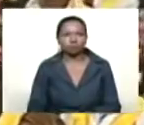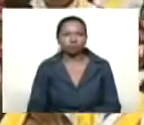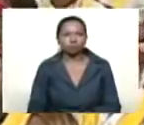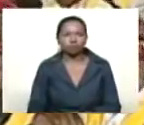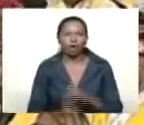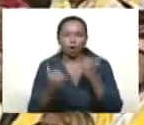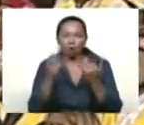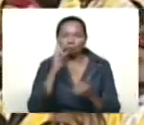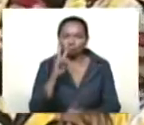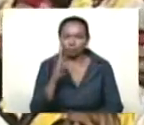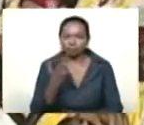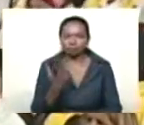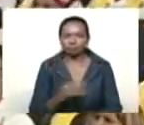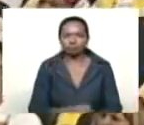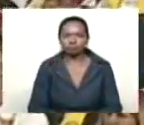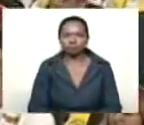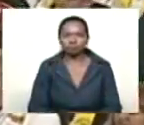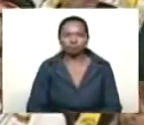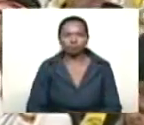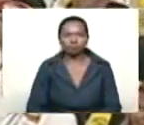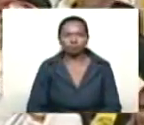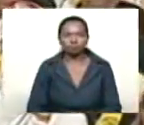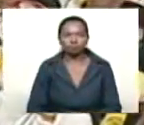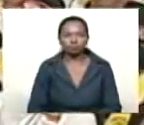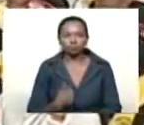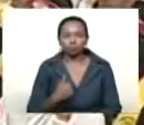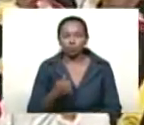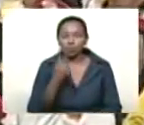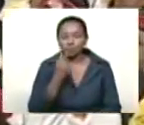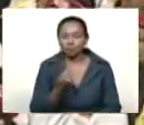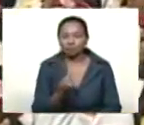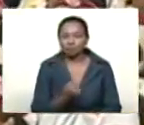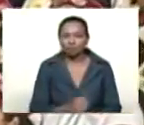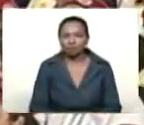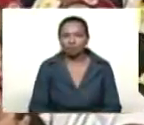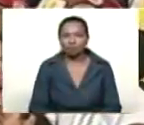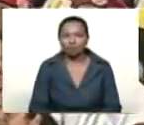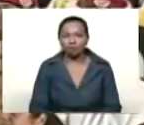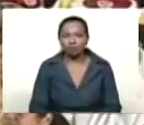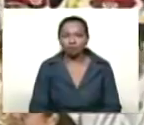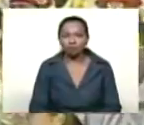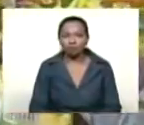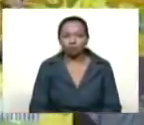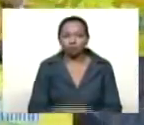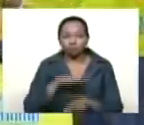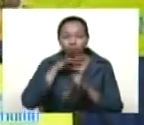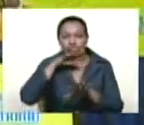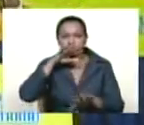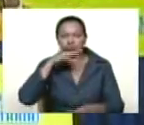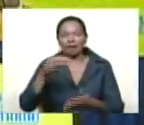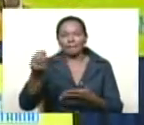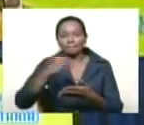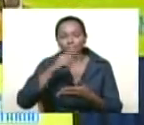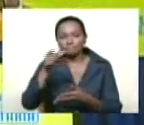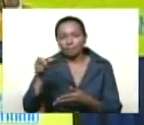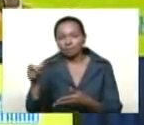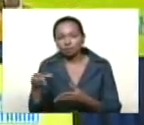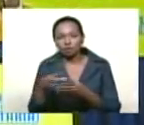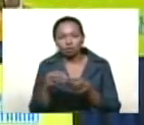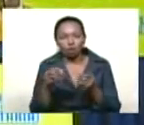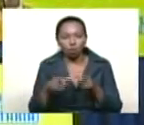Ahora fíjense ustedes, le estaba diciendo, hay que incrementar la matrícula en todas las